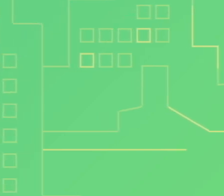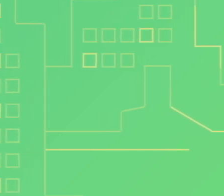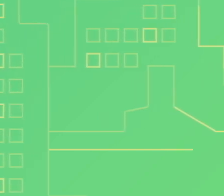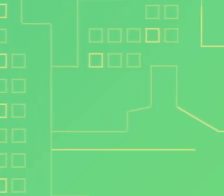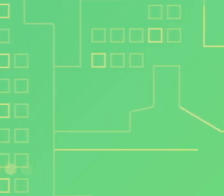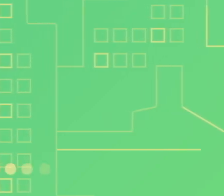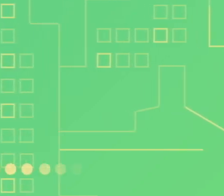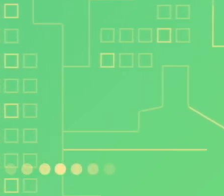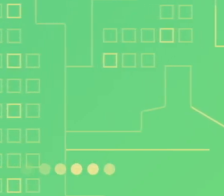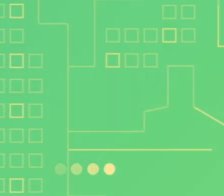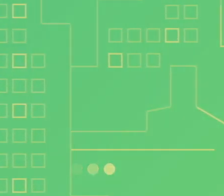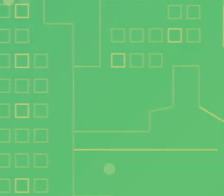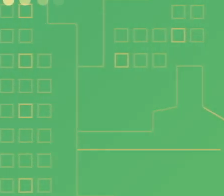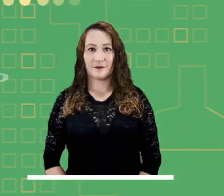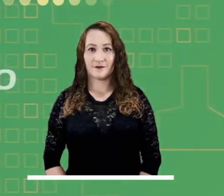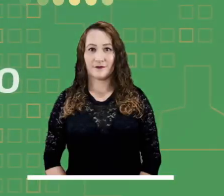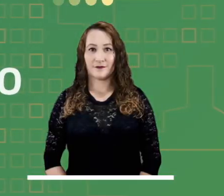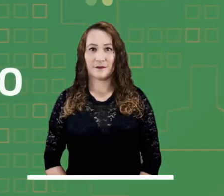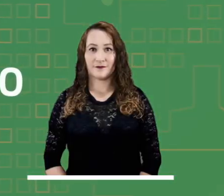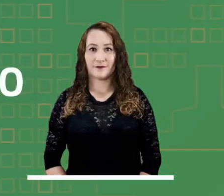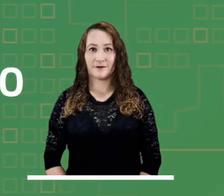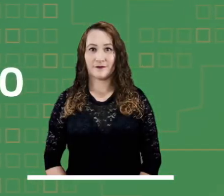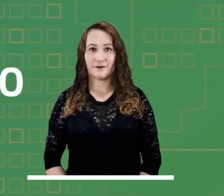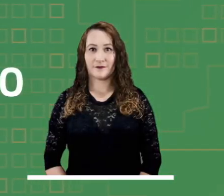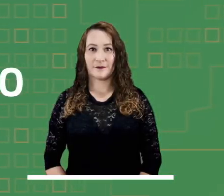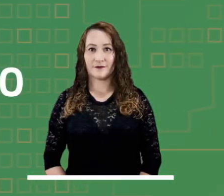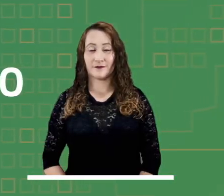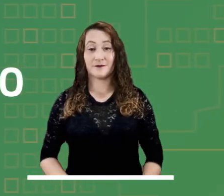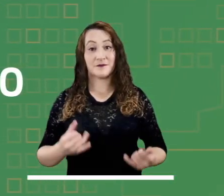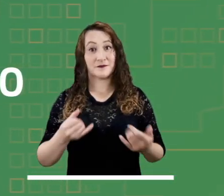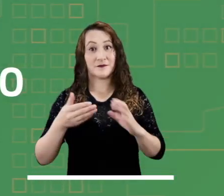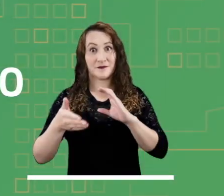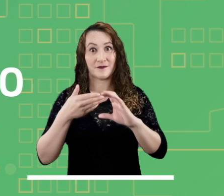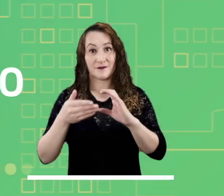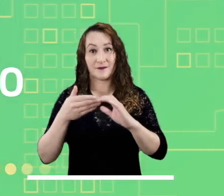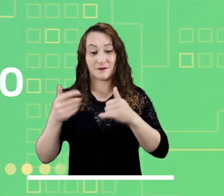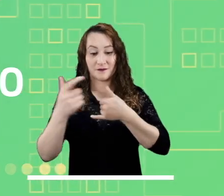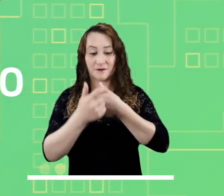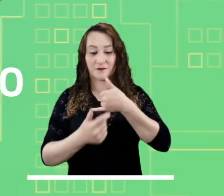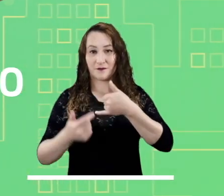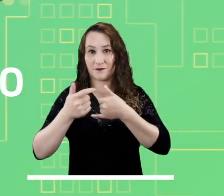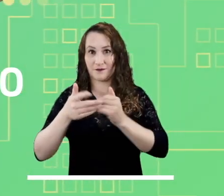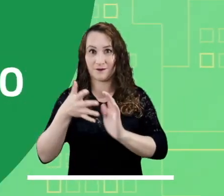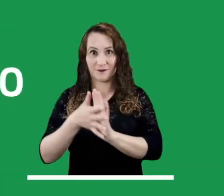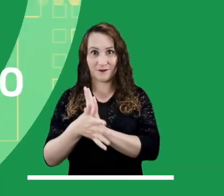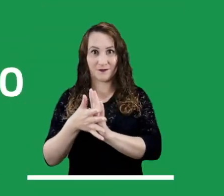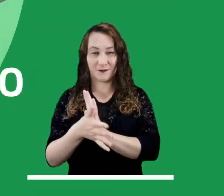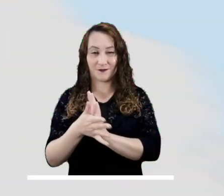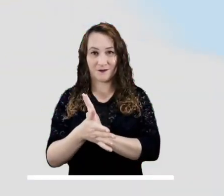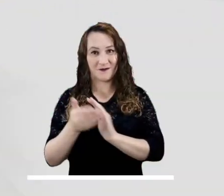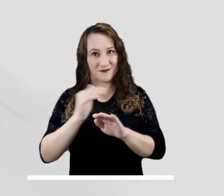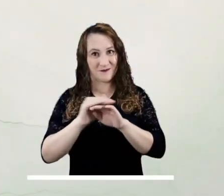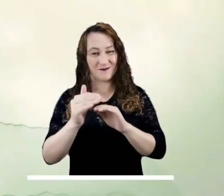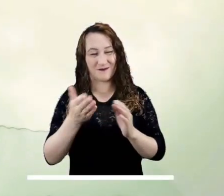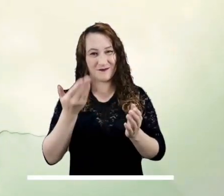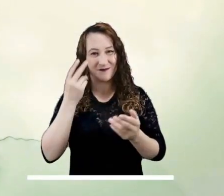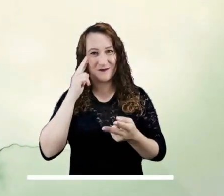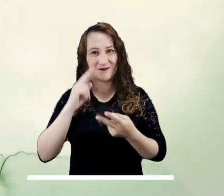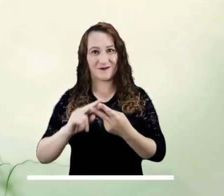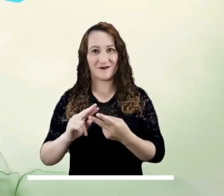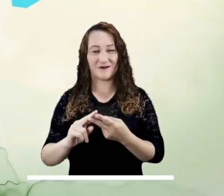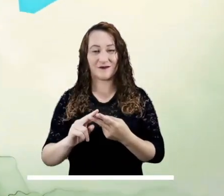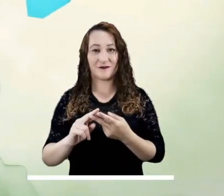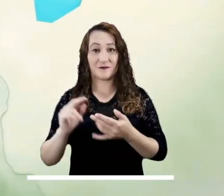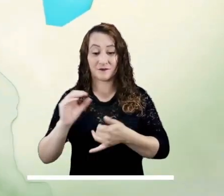A continuación, los invitamos a conocer el pronóstico del tiempo de la mañana de hoy en las diferentes regiones del país. A pesar